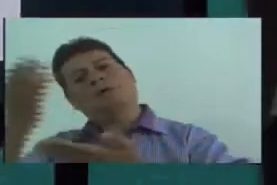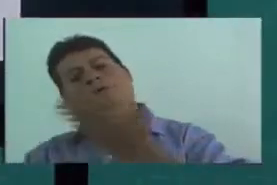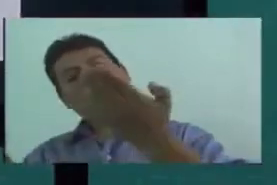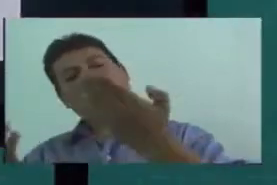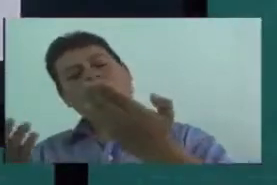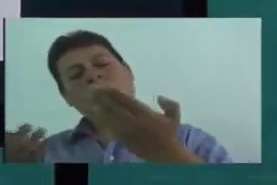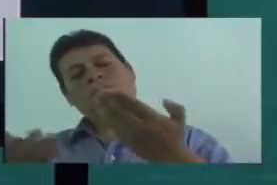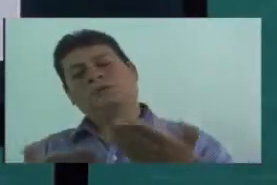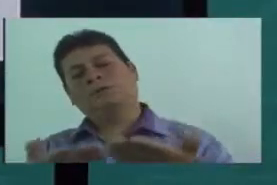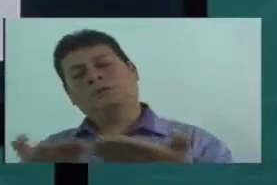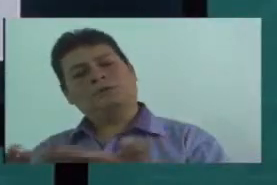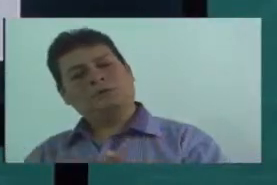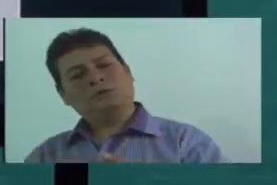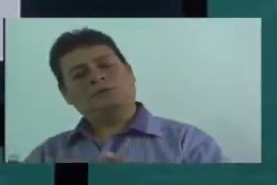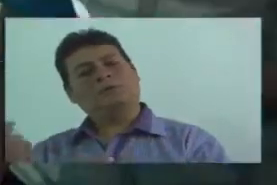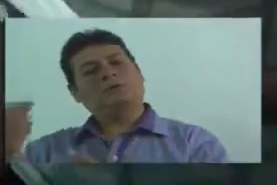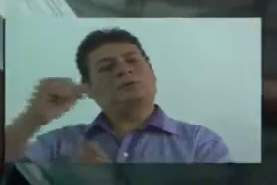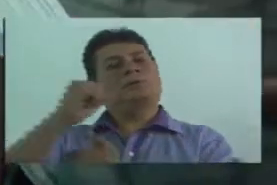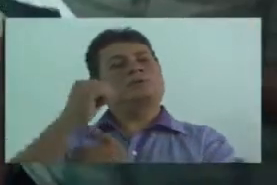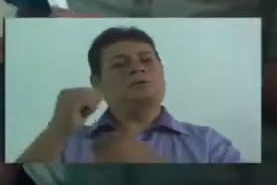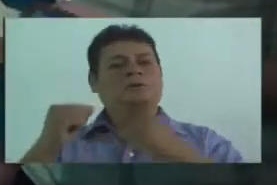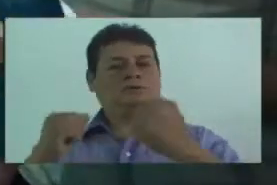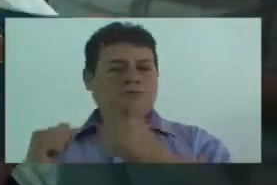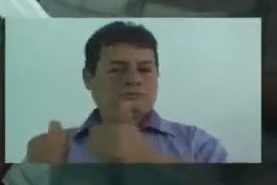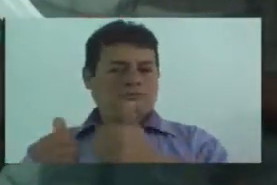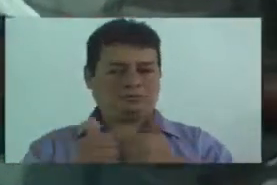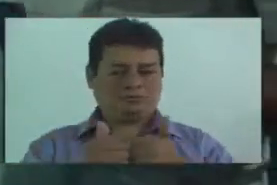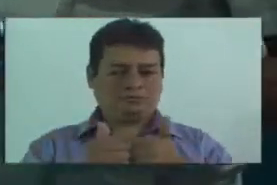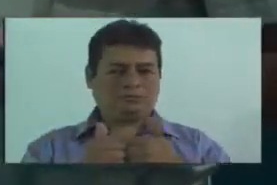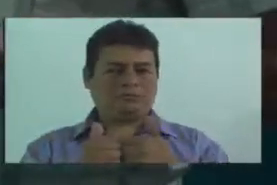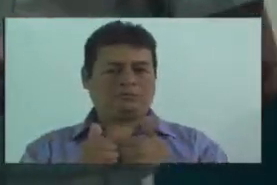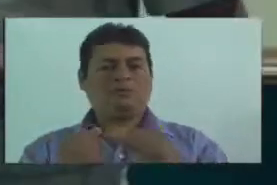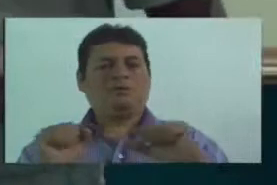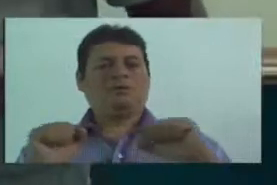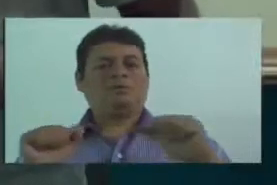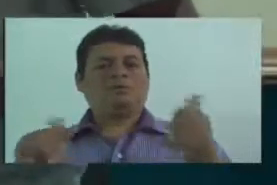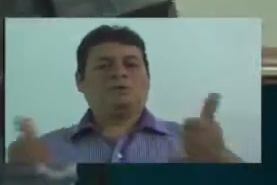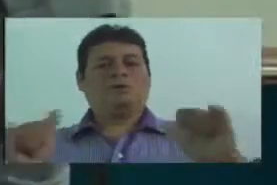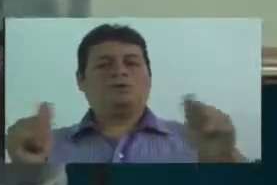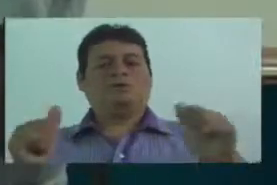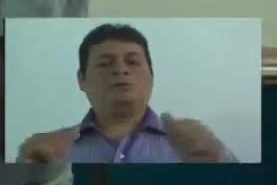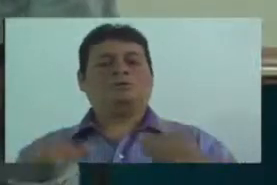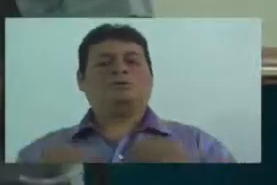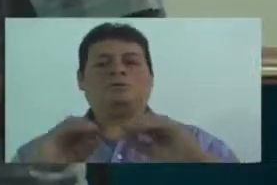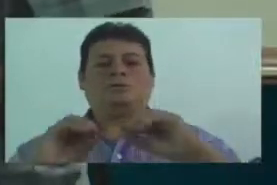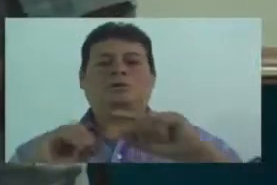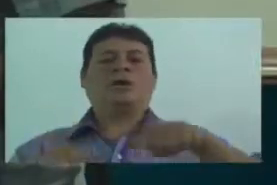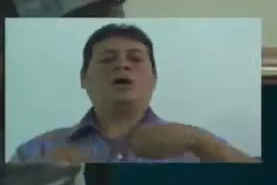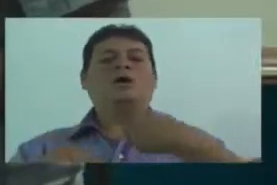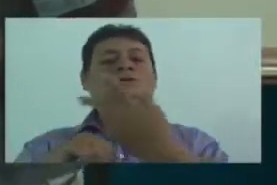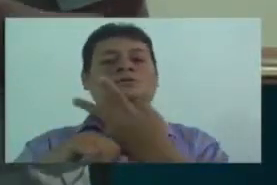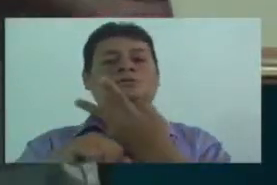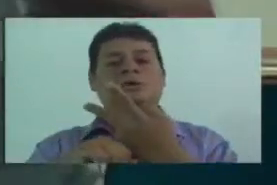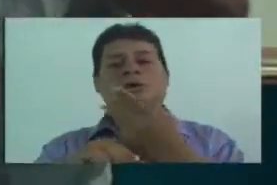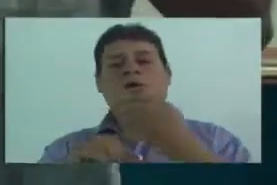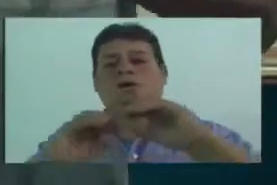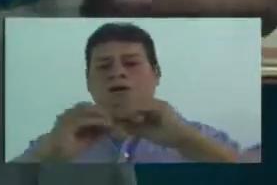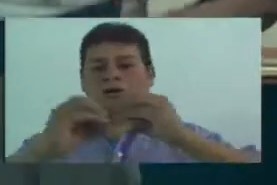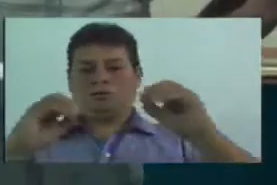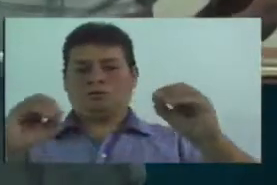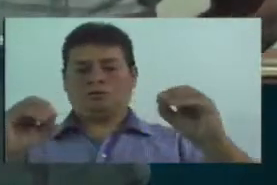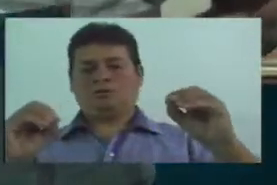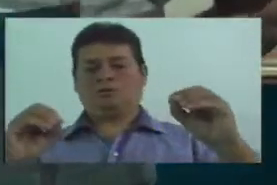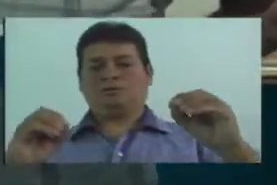¿Qué ganas de volver al cole?, dice. En la segunda oración, Bea dice: ojalá